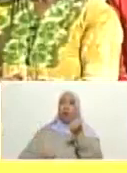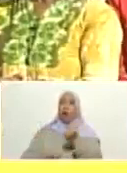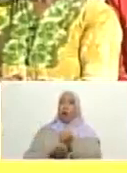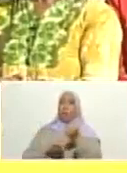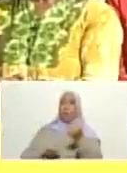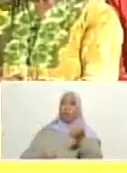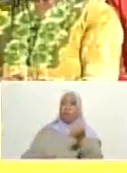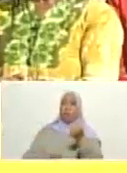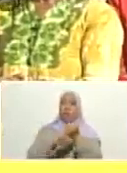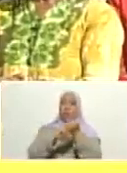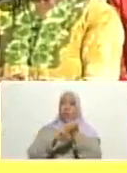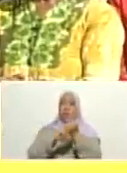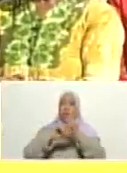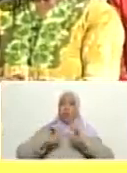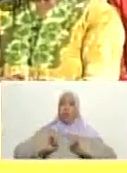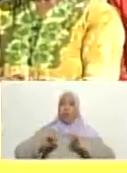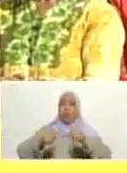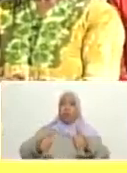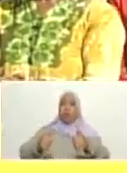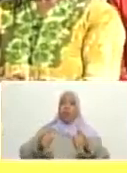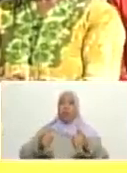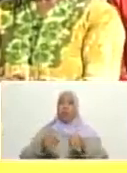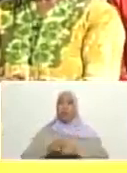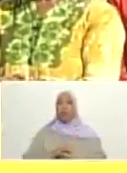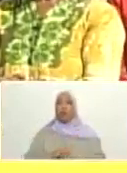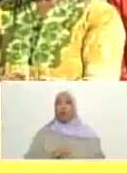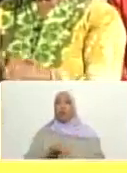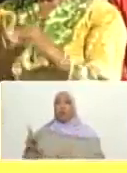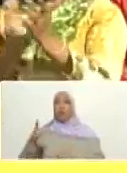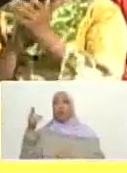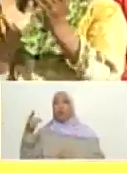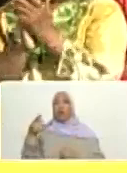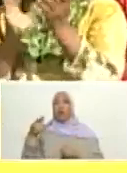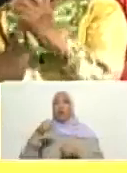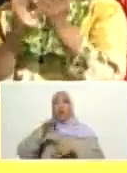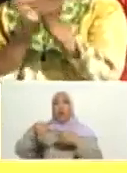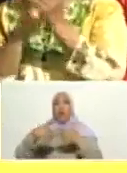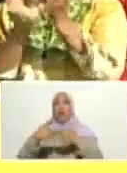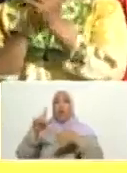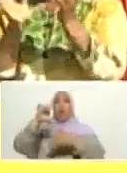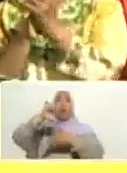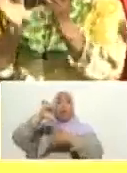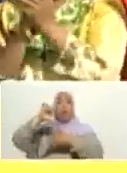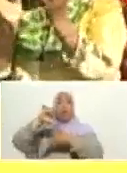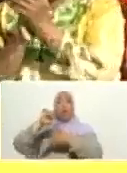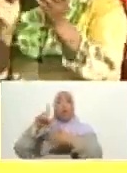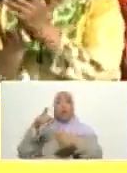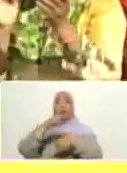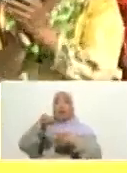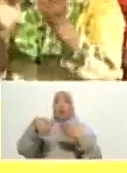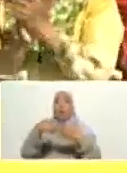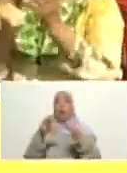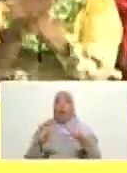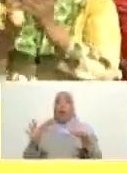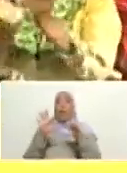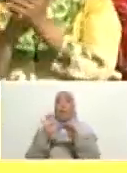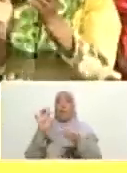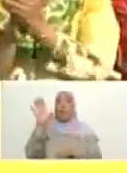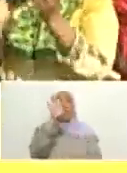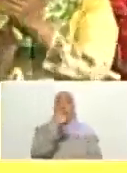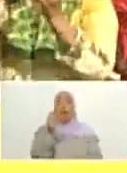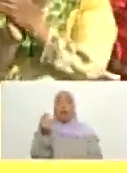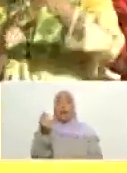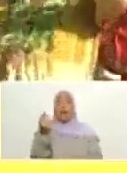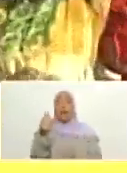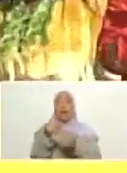apoyamos la iniciativa de crear una moneda latinoamericana y caribeña.